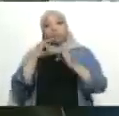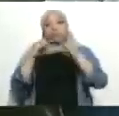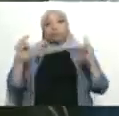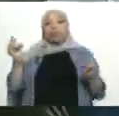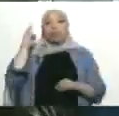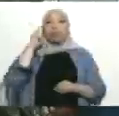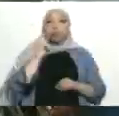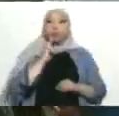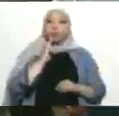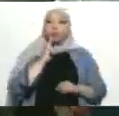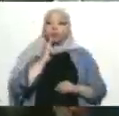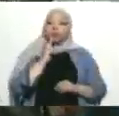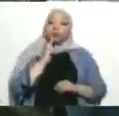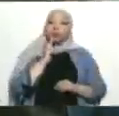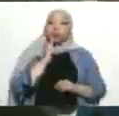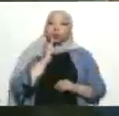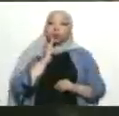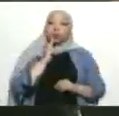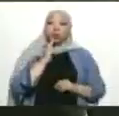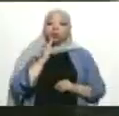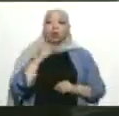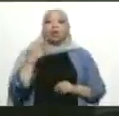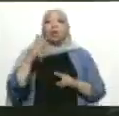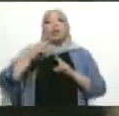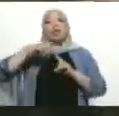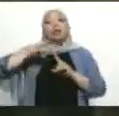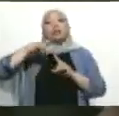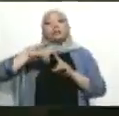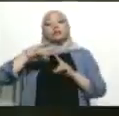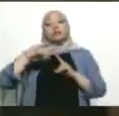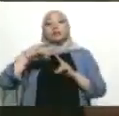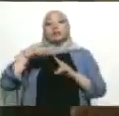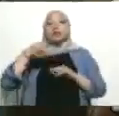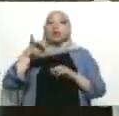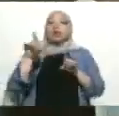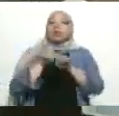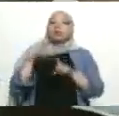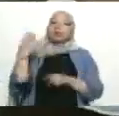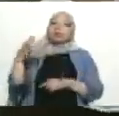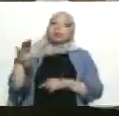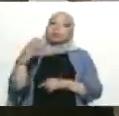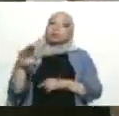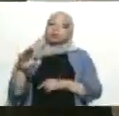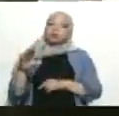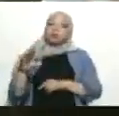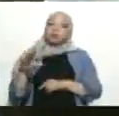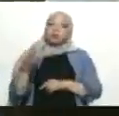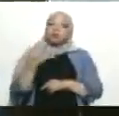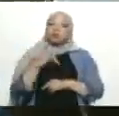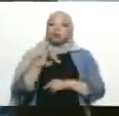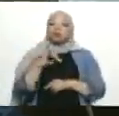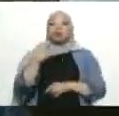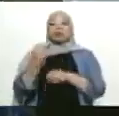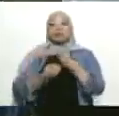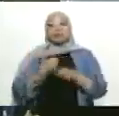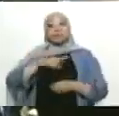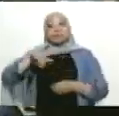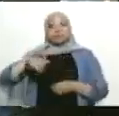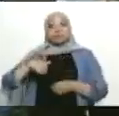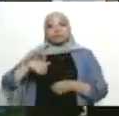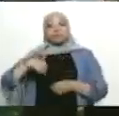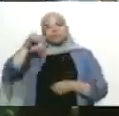Bolívar entre San Antonio del Táchira y Cúcuta, cuando parecía que ya Ureña había cedido, apareció